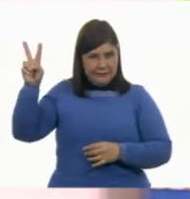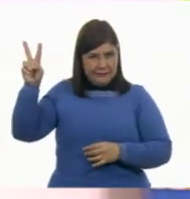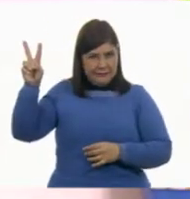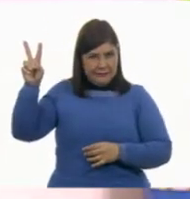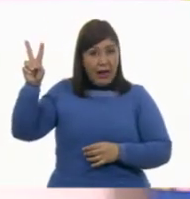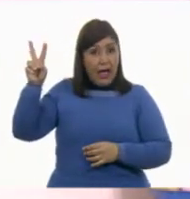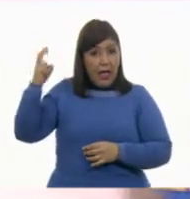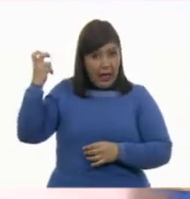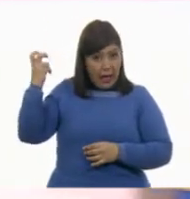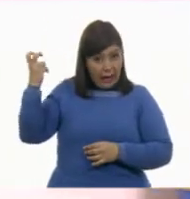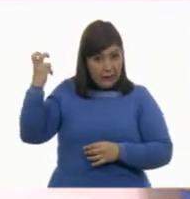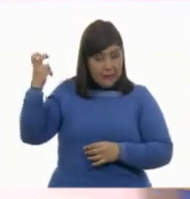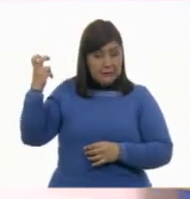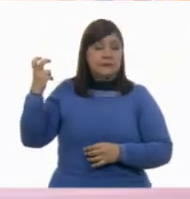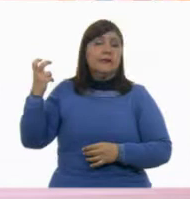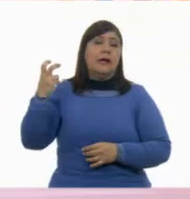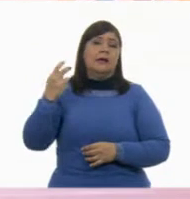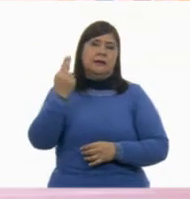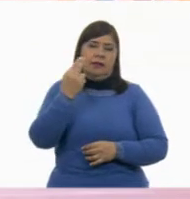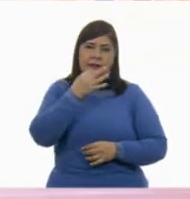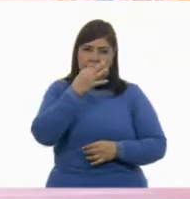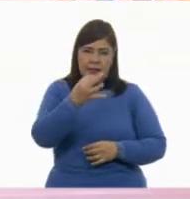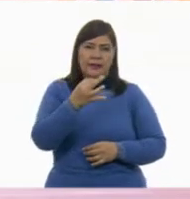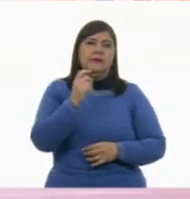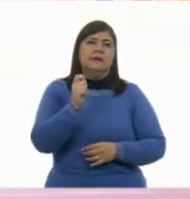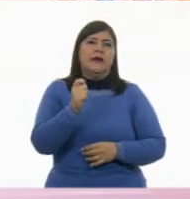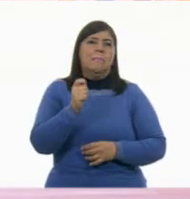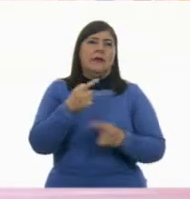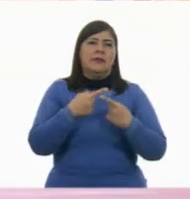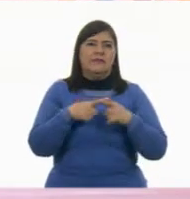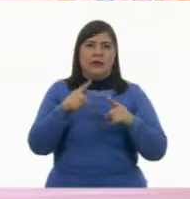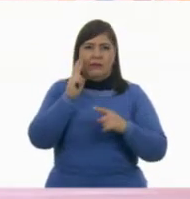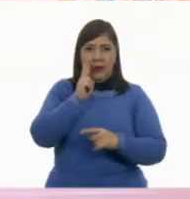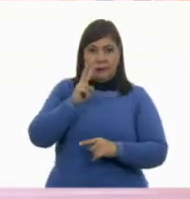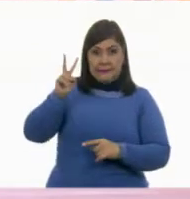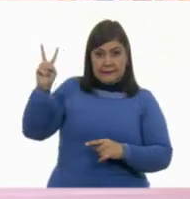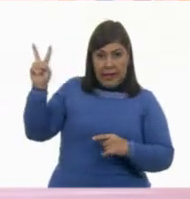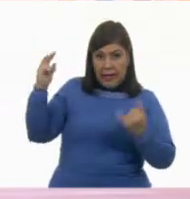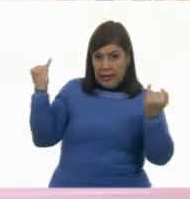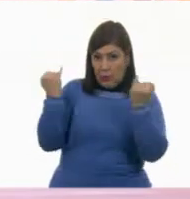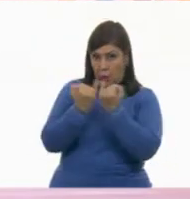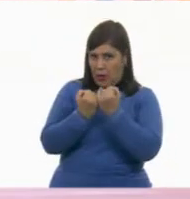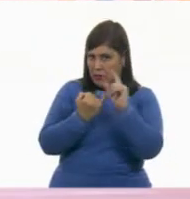Uh-huh. Esta línea hay que destacar que es diferente a esta.